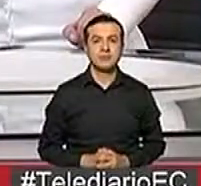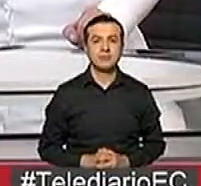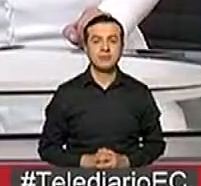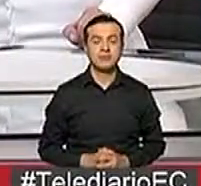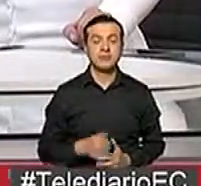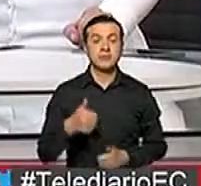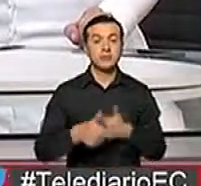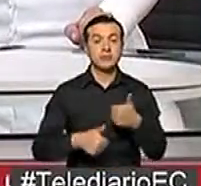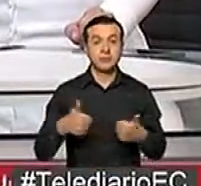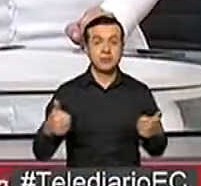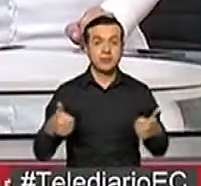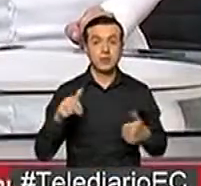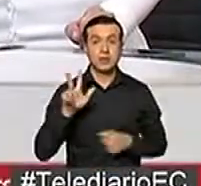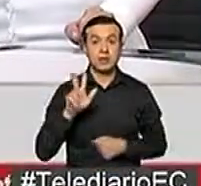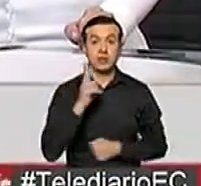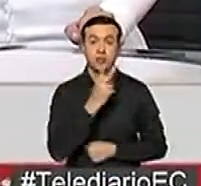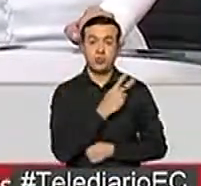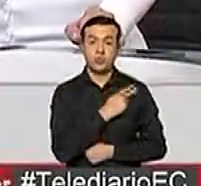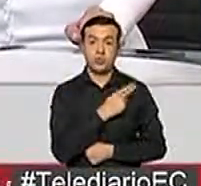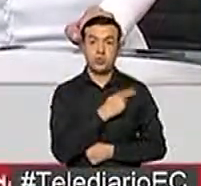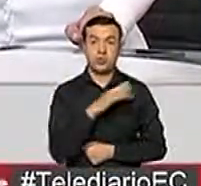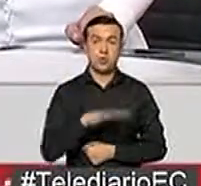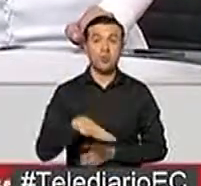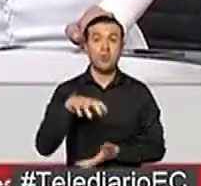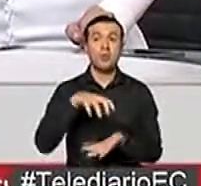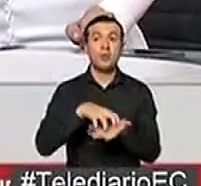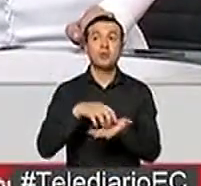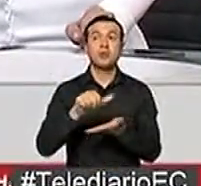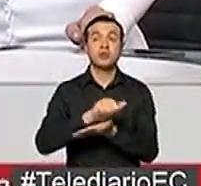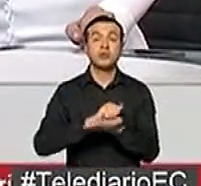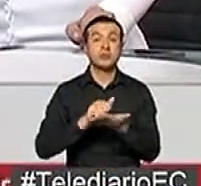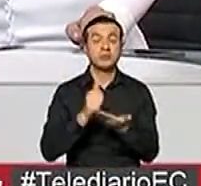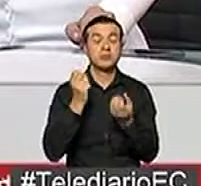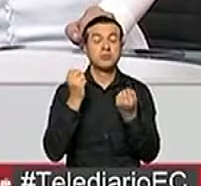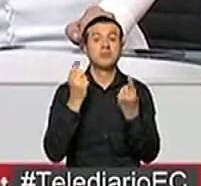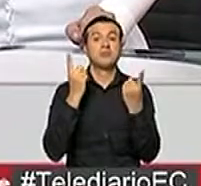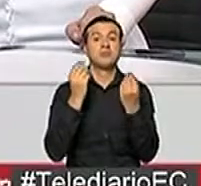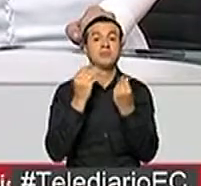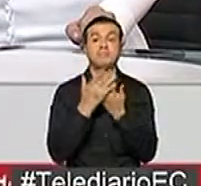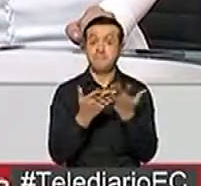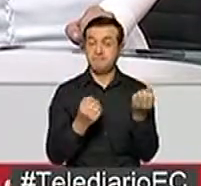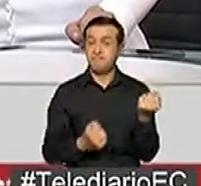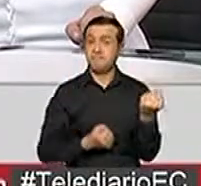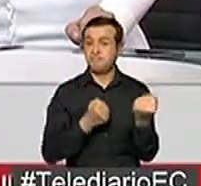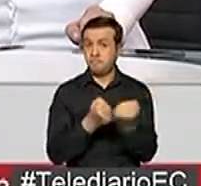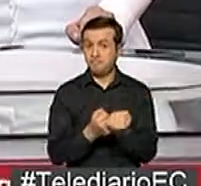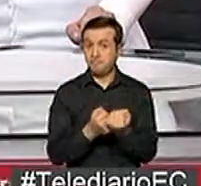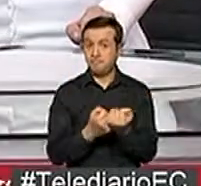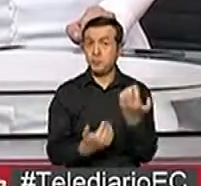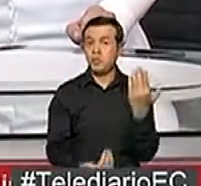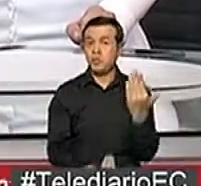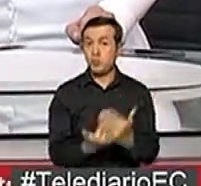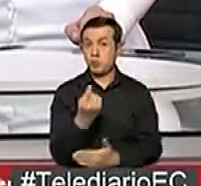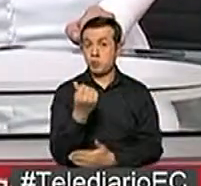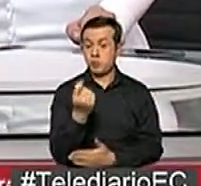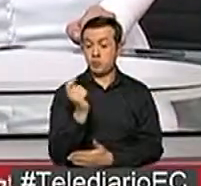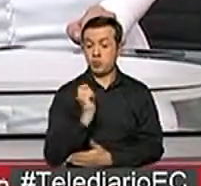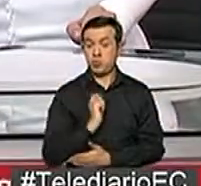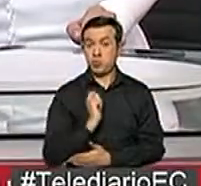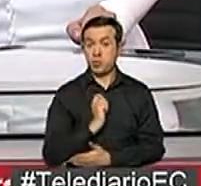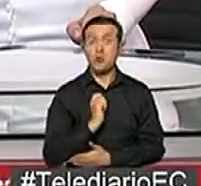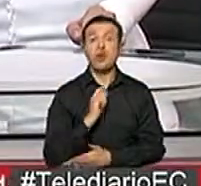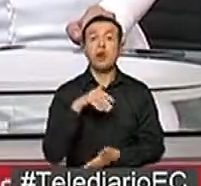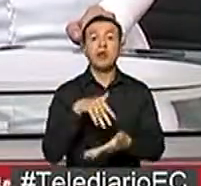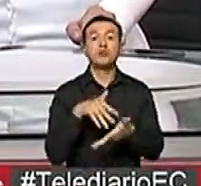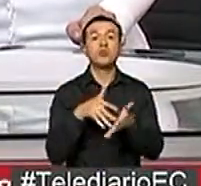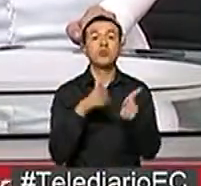Las autoridades de tres universidades de la provincia de Azuay reaccionaron favorablemente al nuevo estipendio que recibirán los